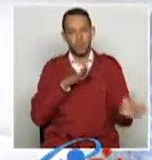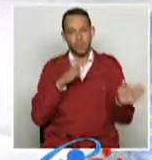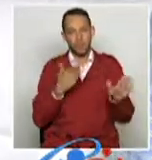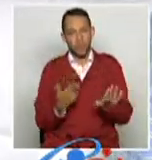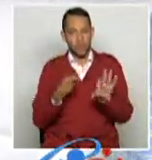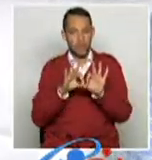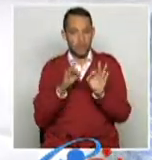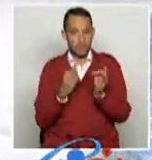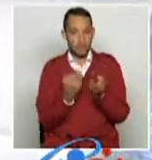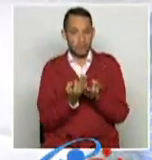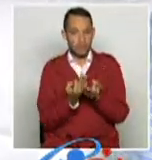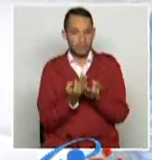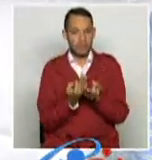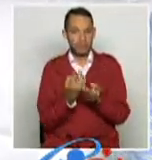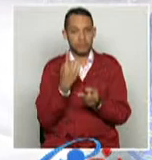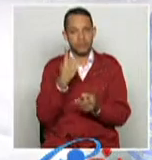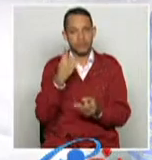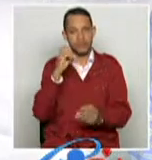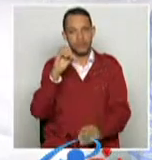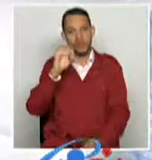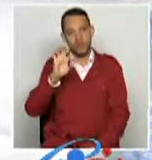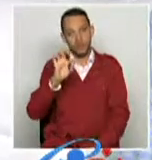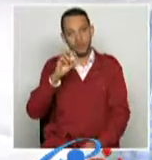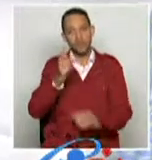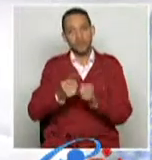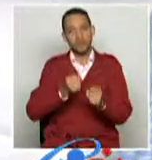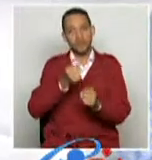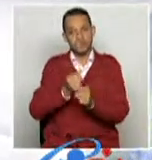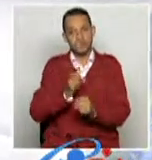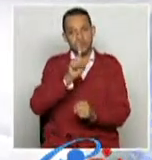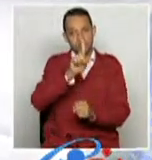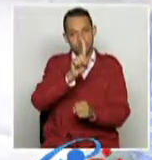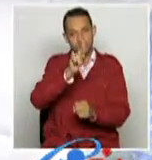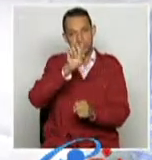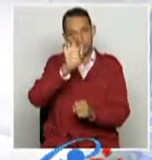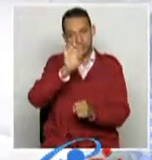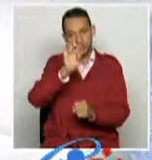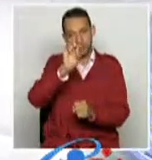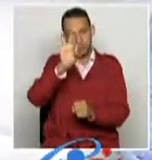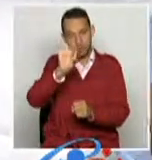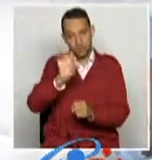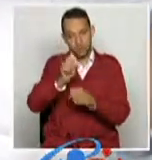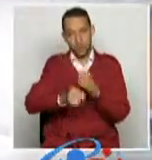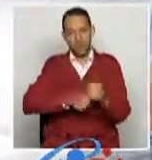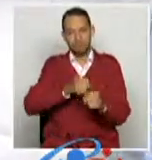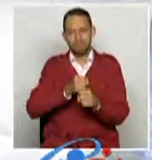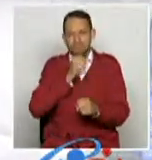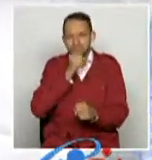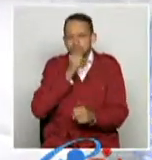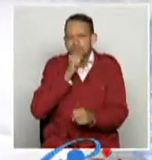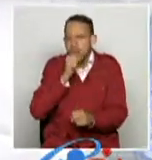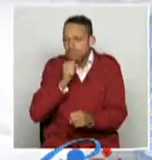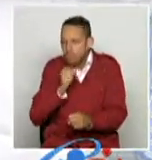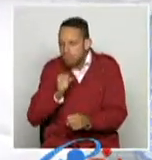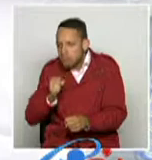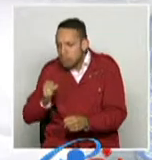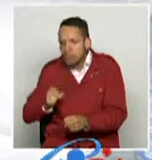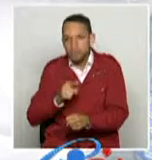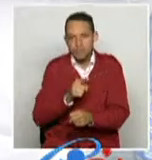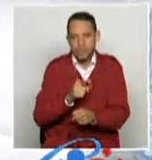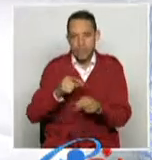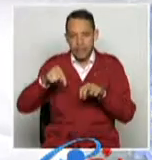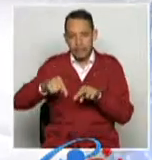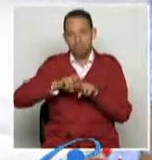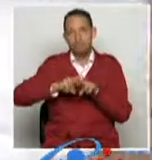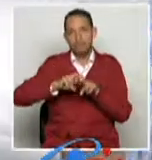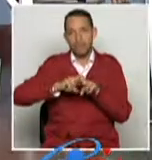mío, 108 años. Mm. 108 años, de las personas más viejas, más longevas de toda esta